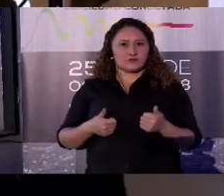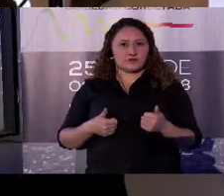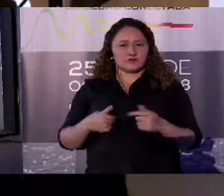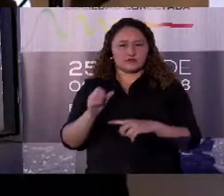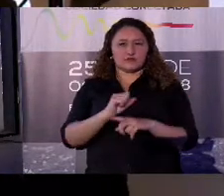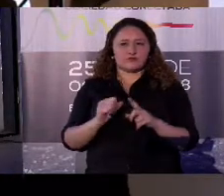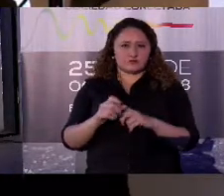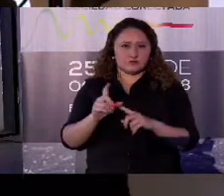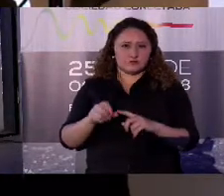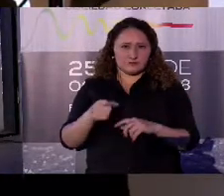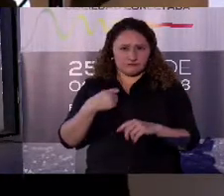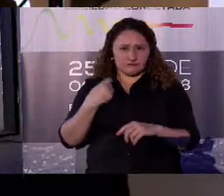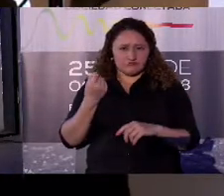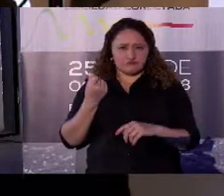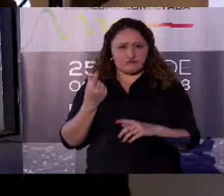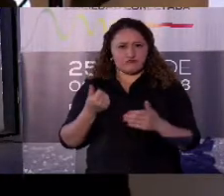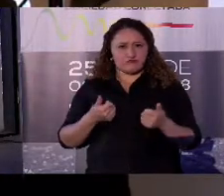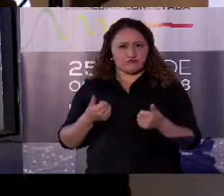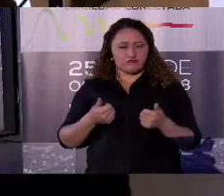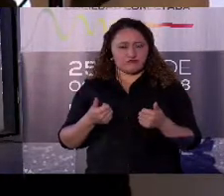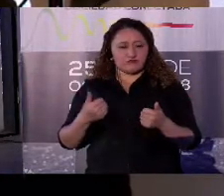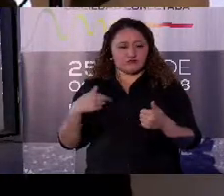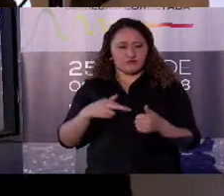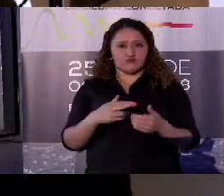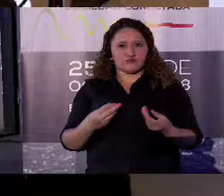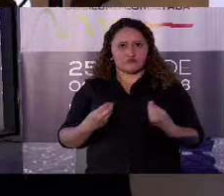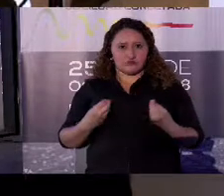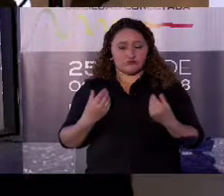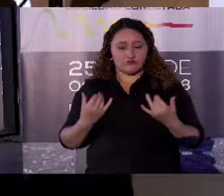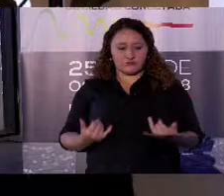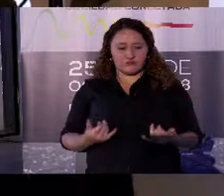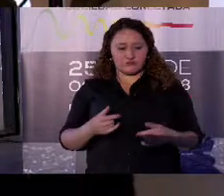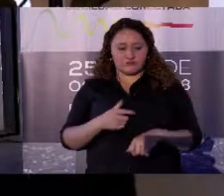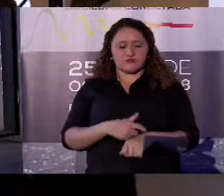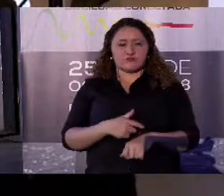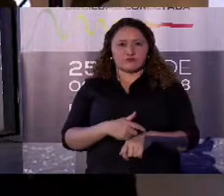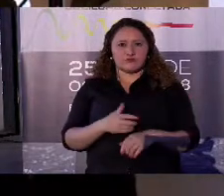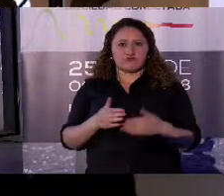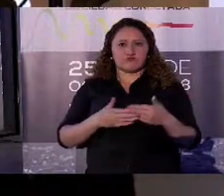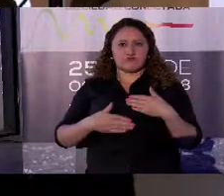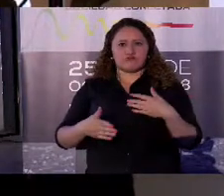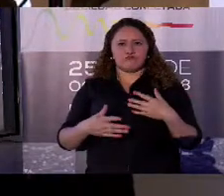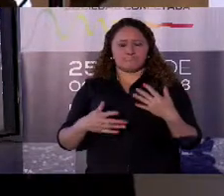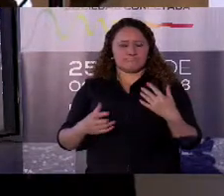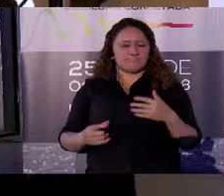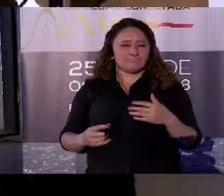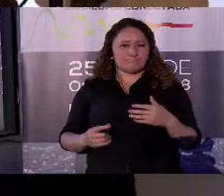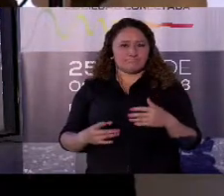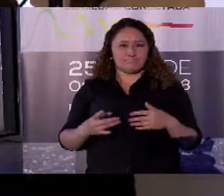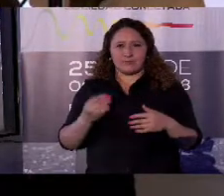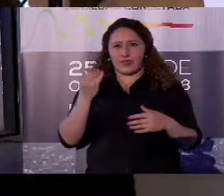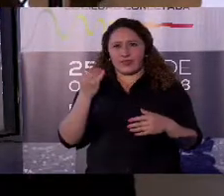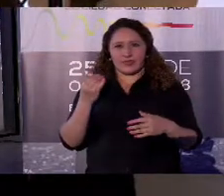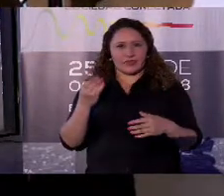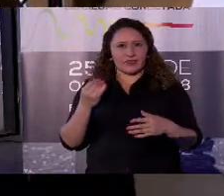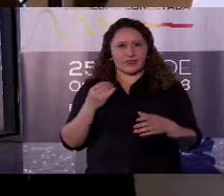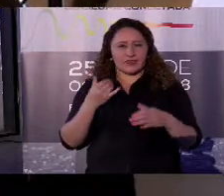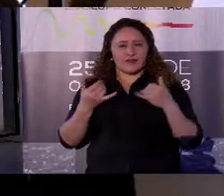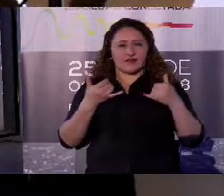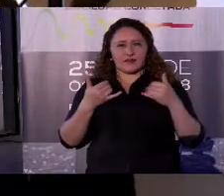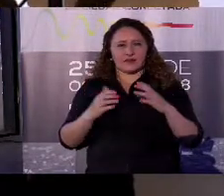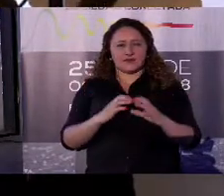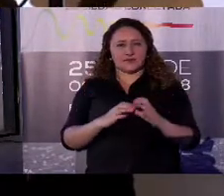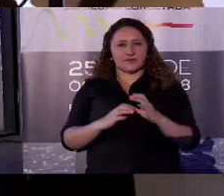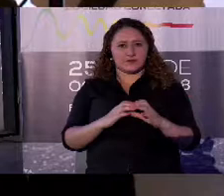que entender que estamos viviendo una época única en la historia de las telecomunicaciones.